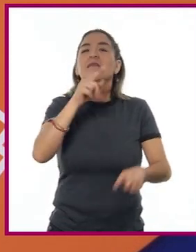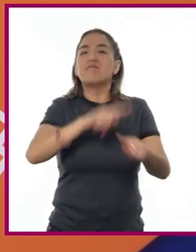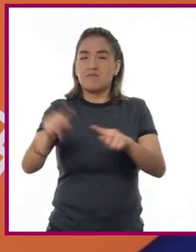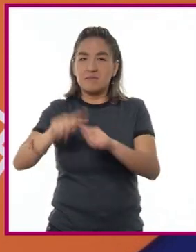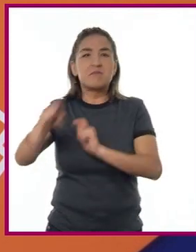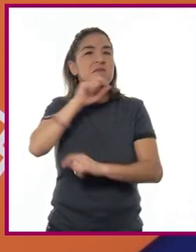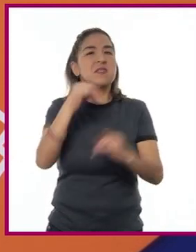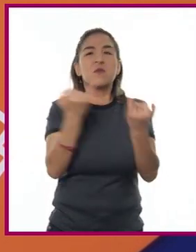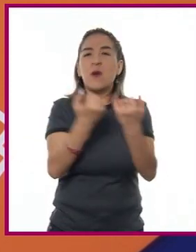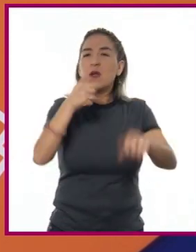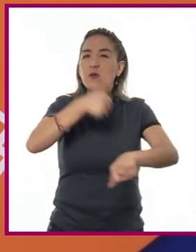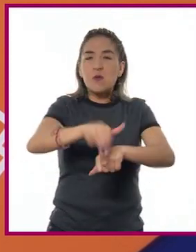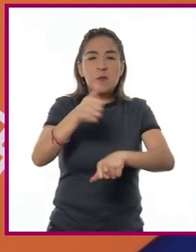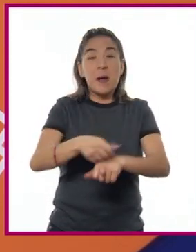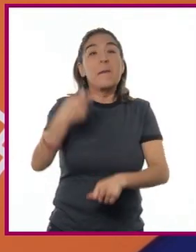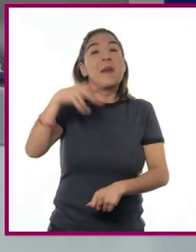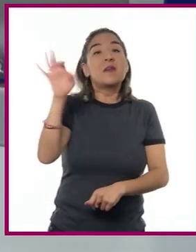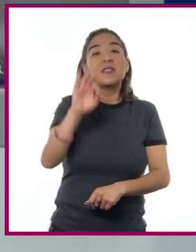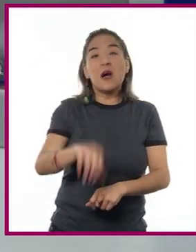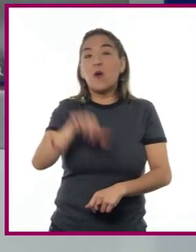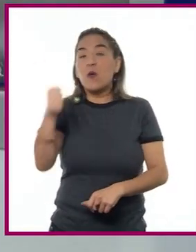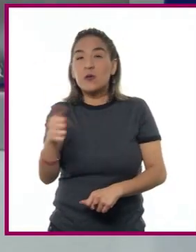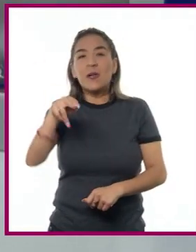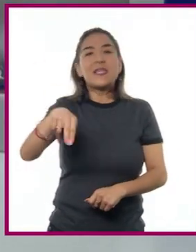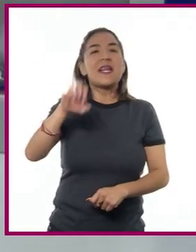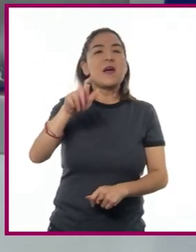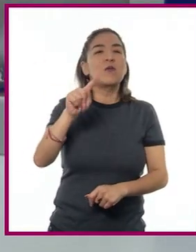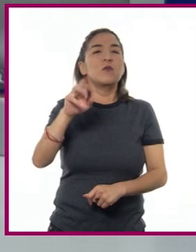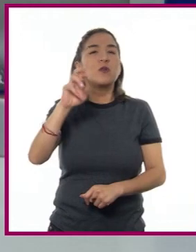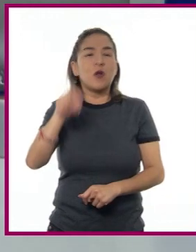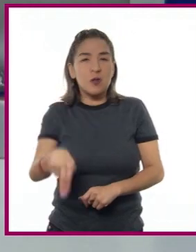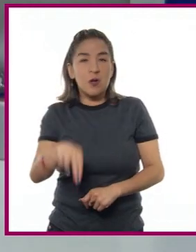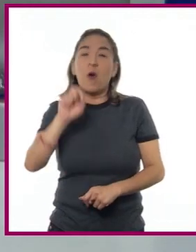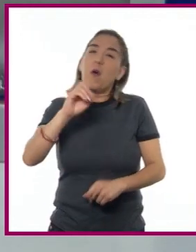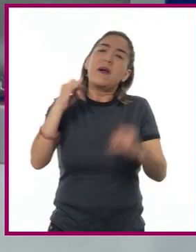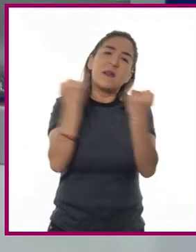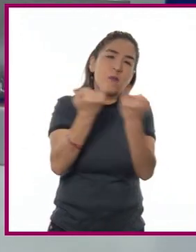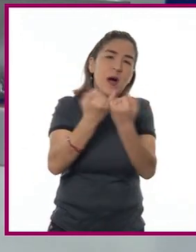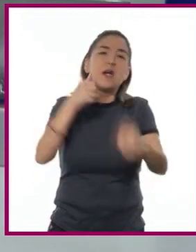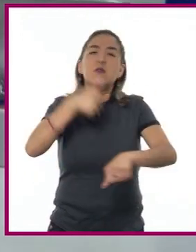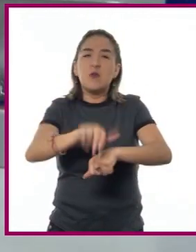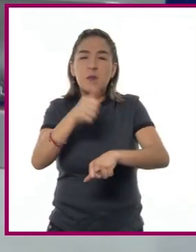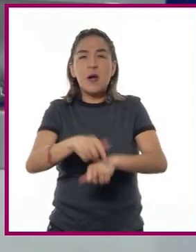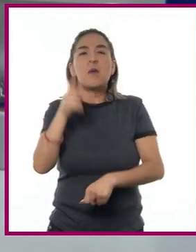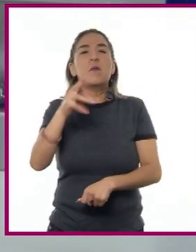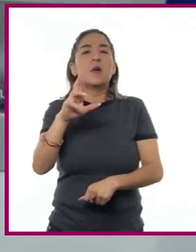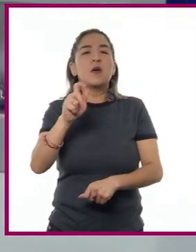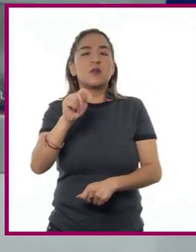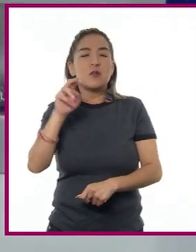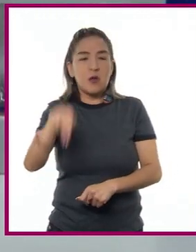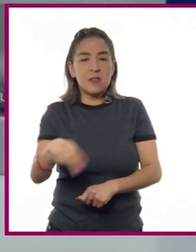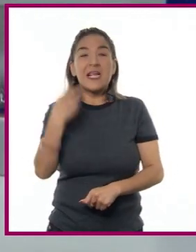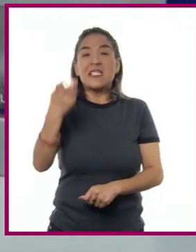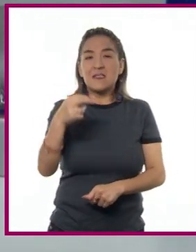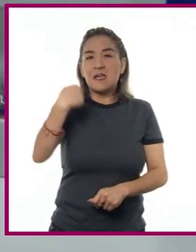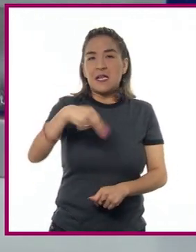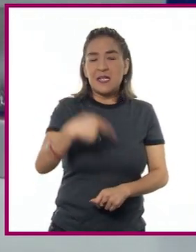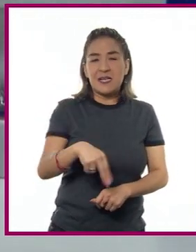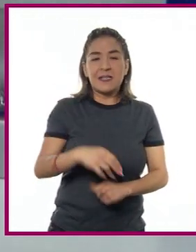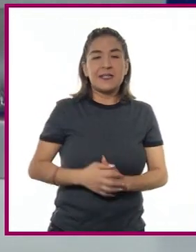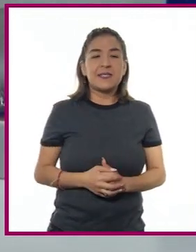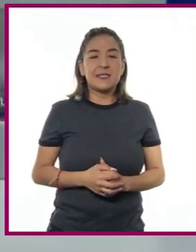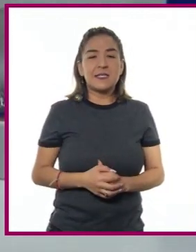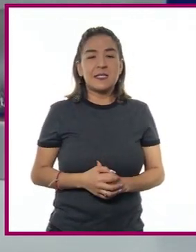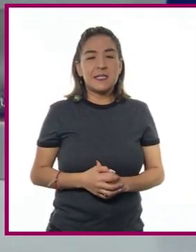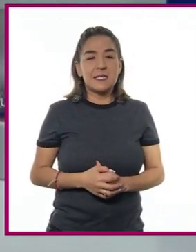que pueden tener diferente número de neutrones e igual número de protones. Estos son llamados isótopos.